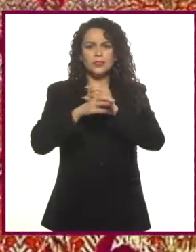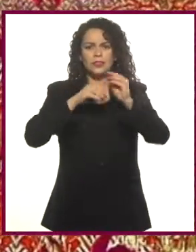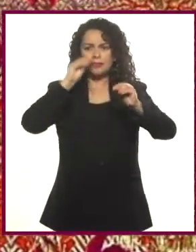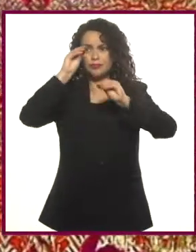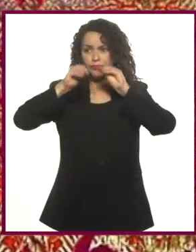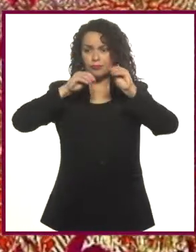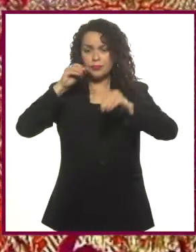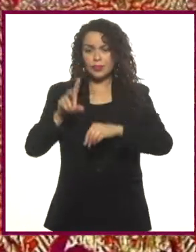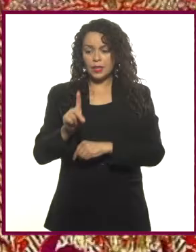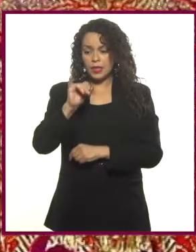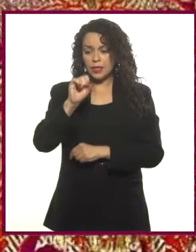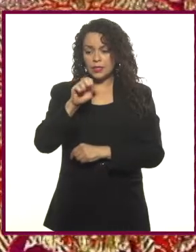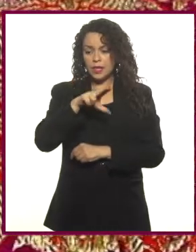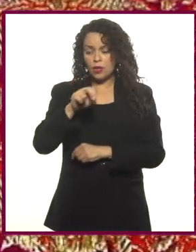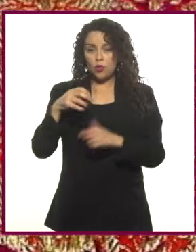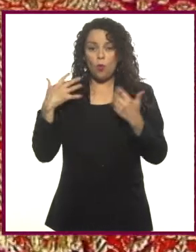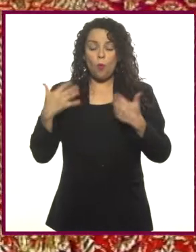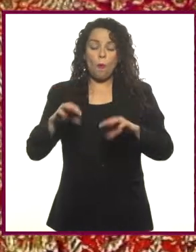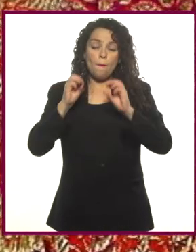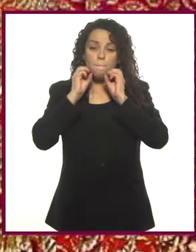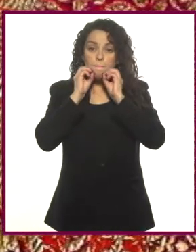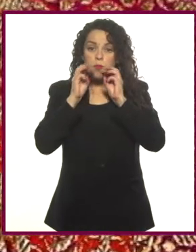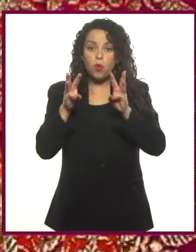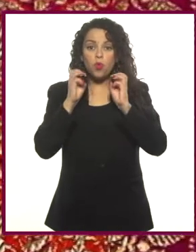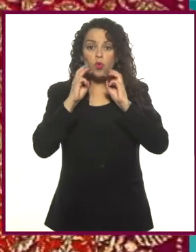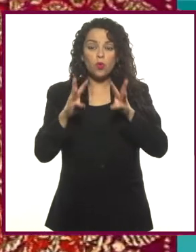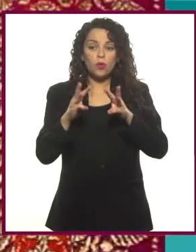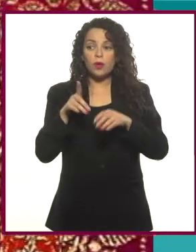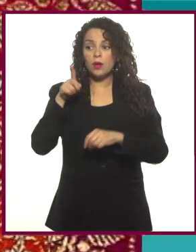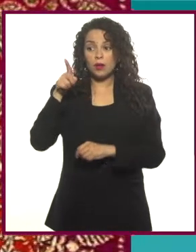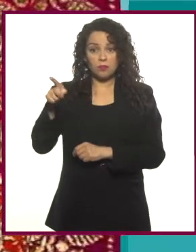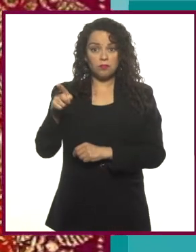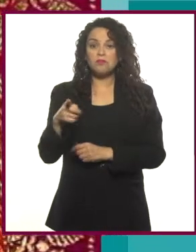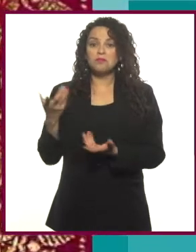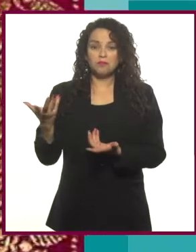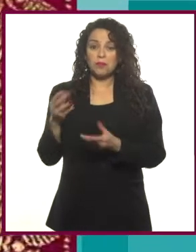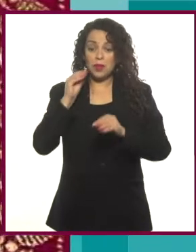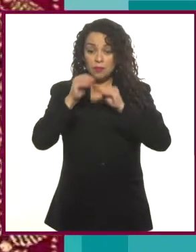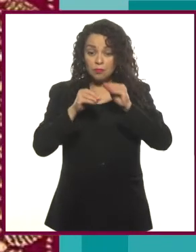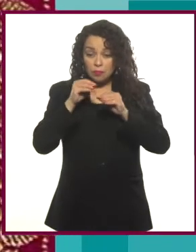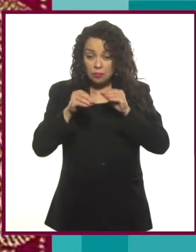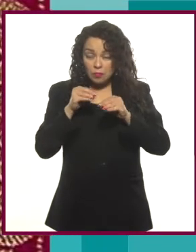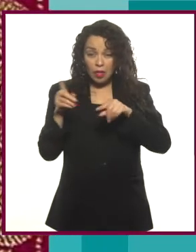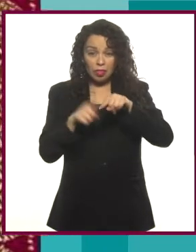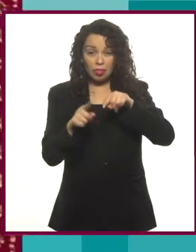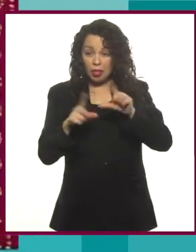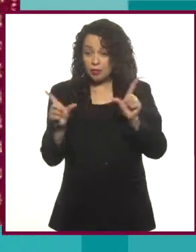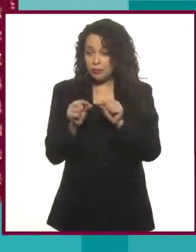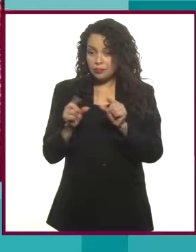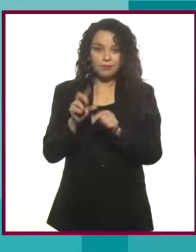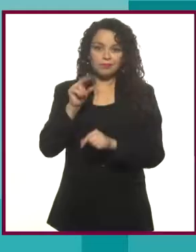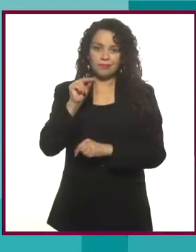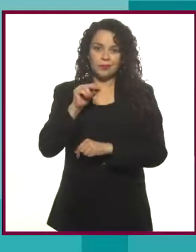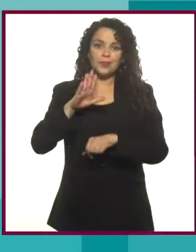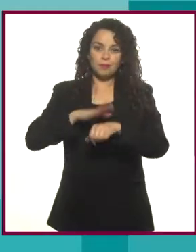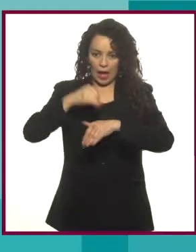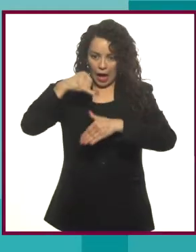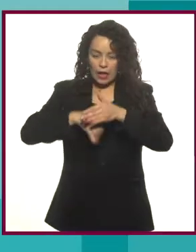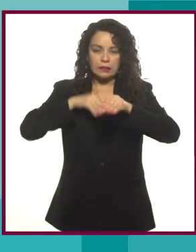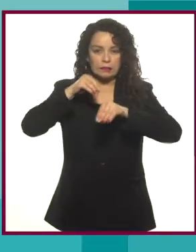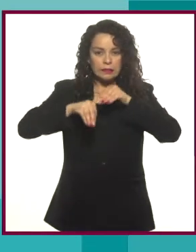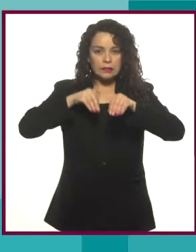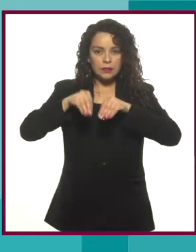de elementos y es un trabajo de diseño impresionante. El diseñador no escatimó en elementos gráficos, y qué bueno que sea